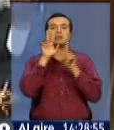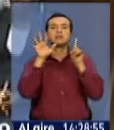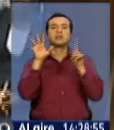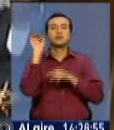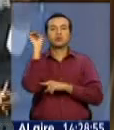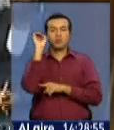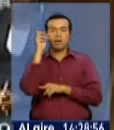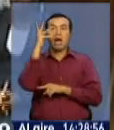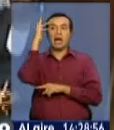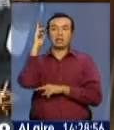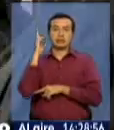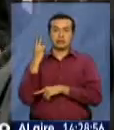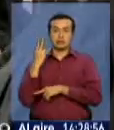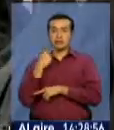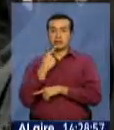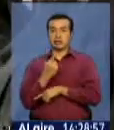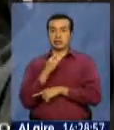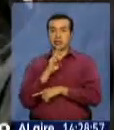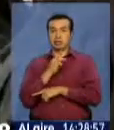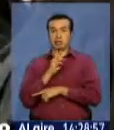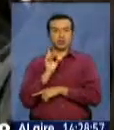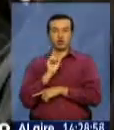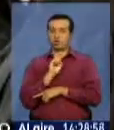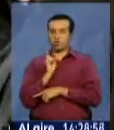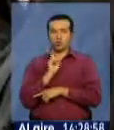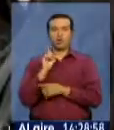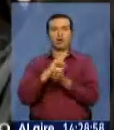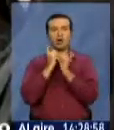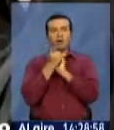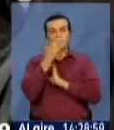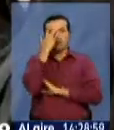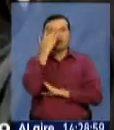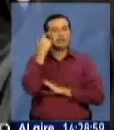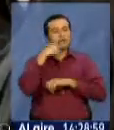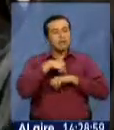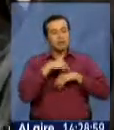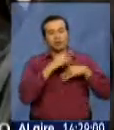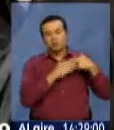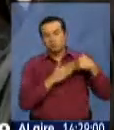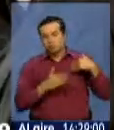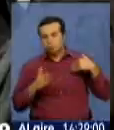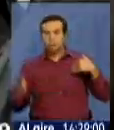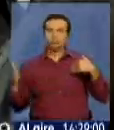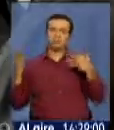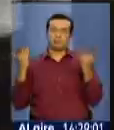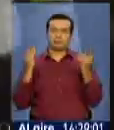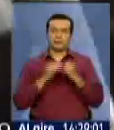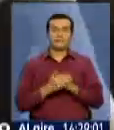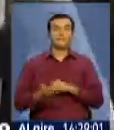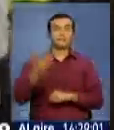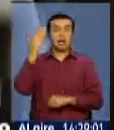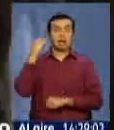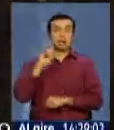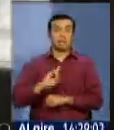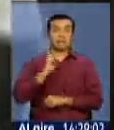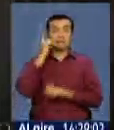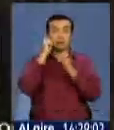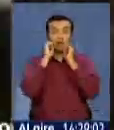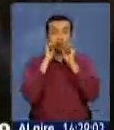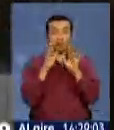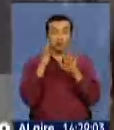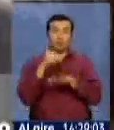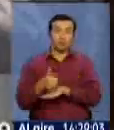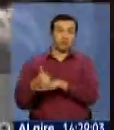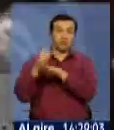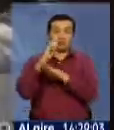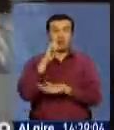el 17, como se había informado en un primer momento, ya que se necesita más tiempo para cumplir las demandas. El pasado 1 de septiembre, el Tribunal